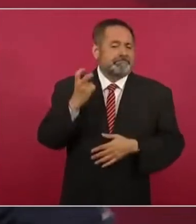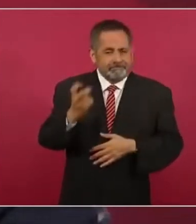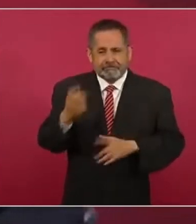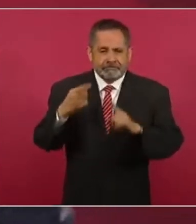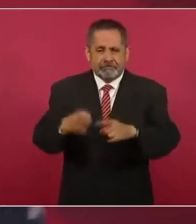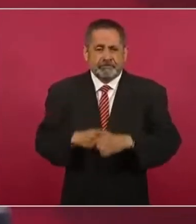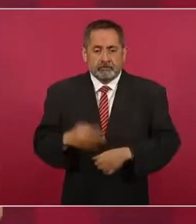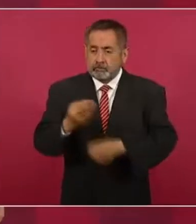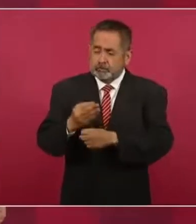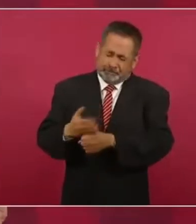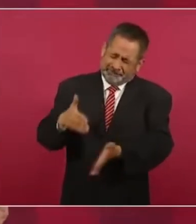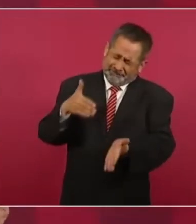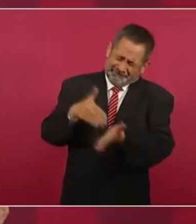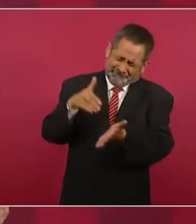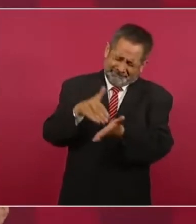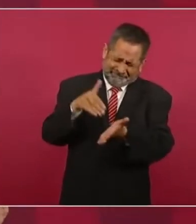Hay millones